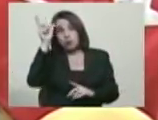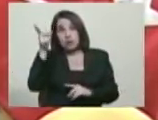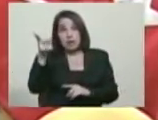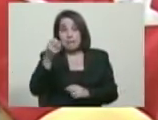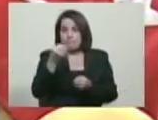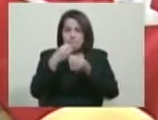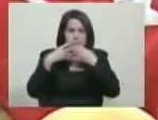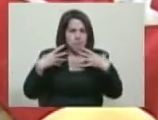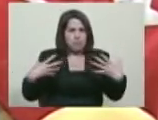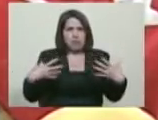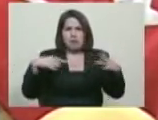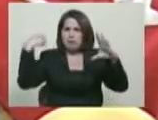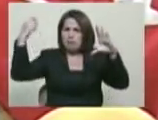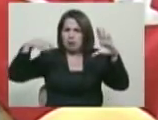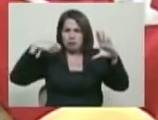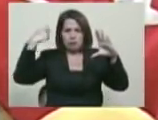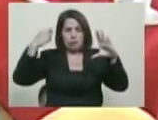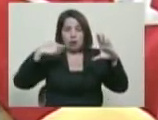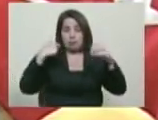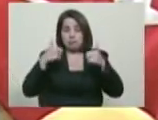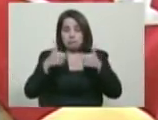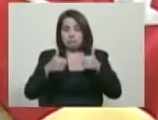Maravillosa serie.